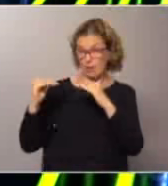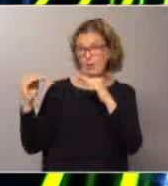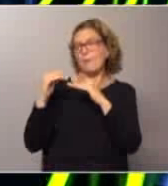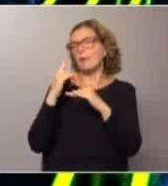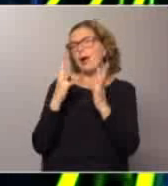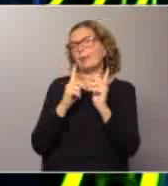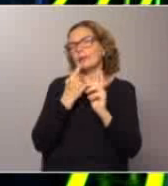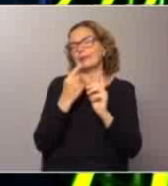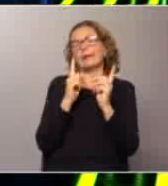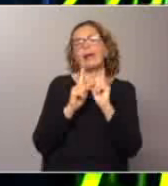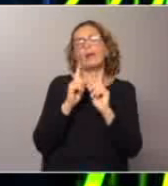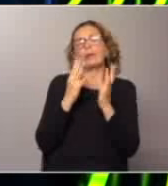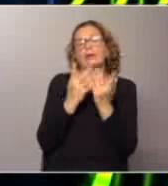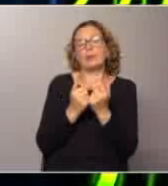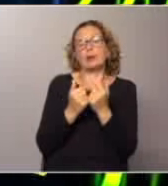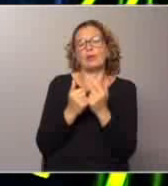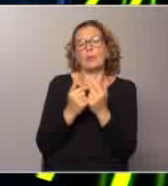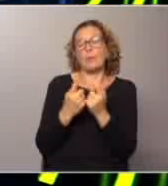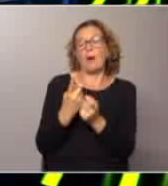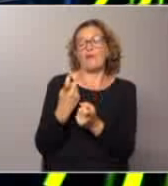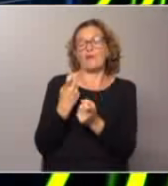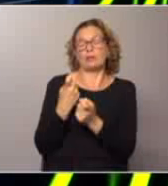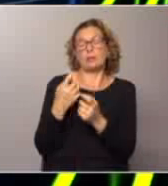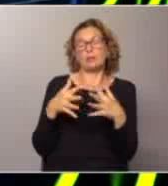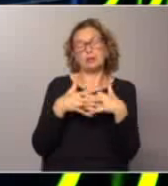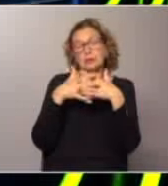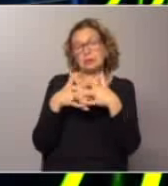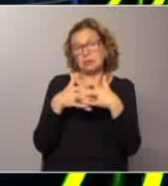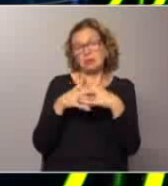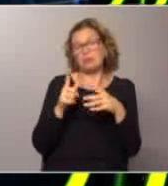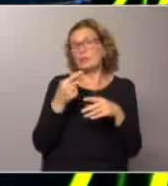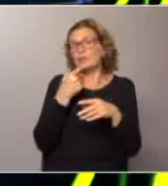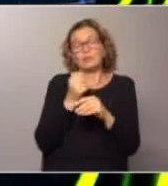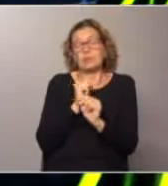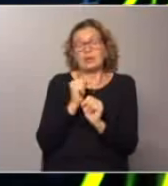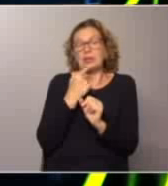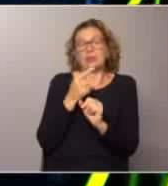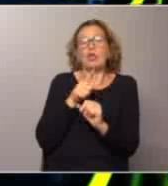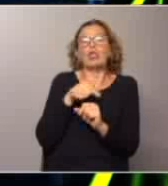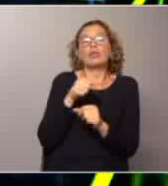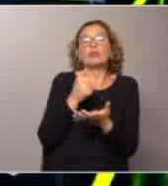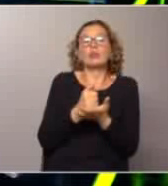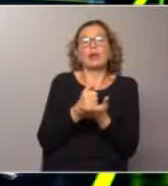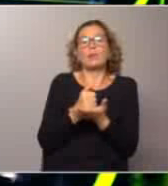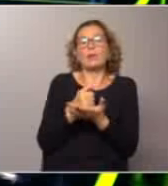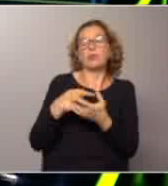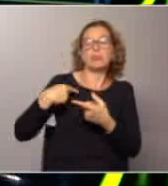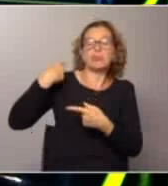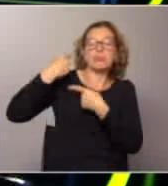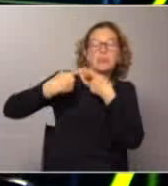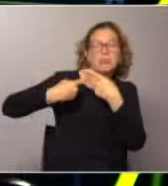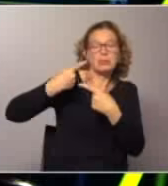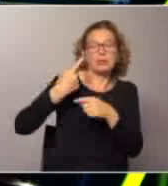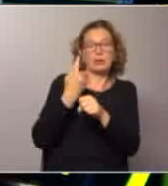hay un límite mucho más fuerte y en eeuu no está definido prácticamente porque tienen una propia tradición muy